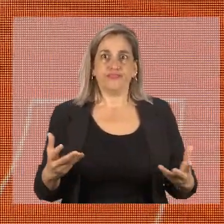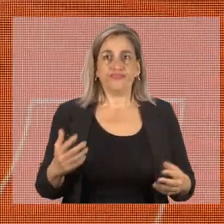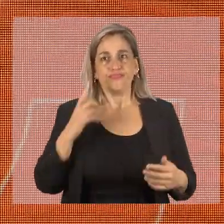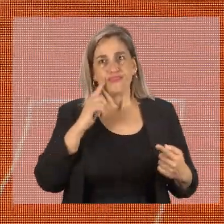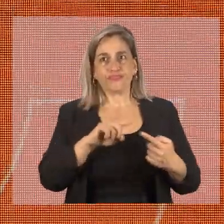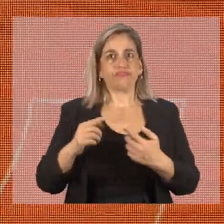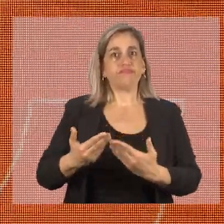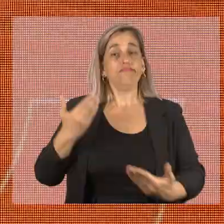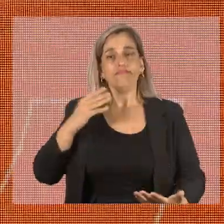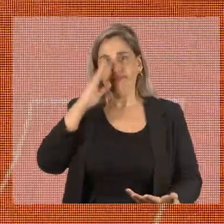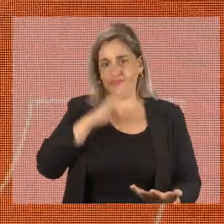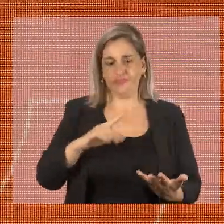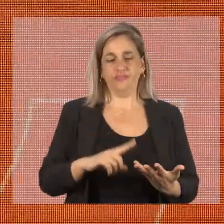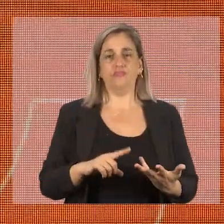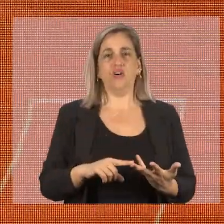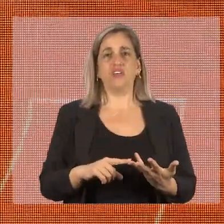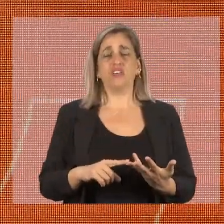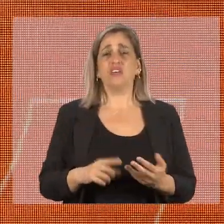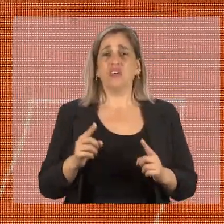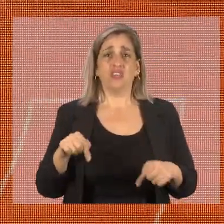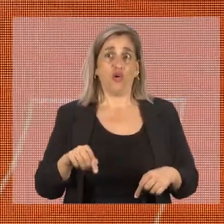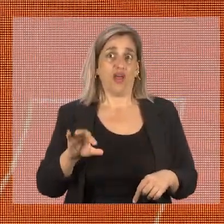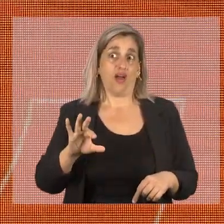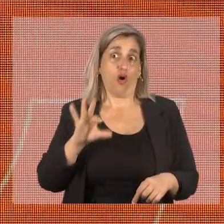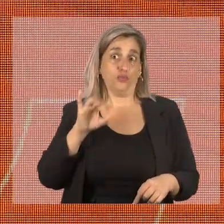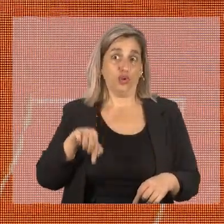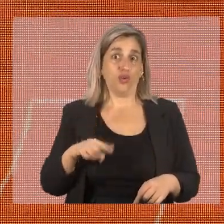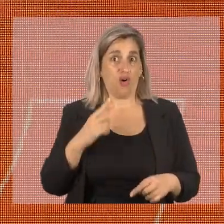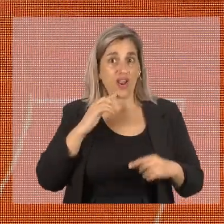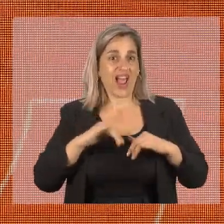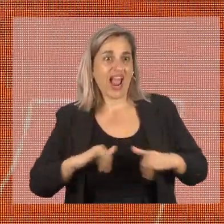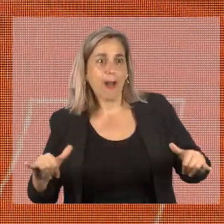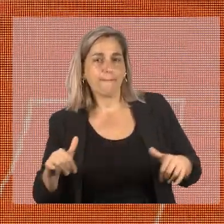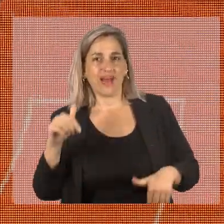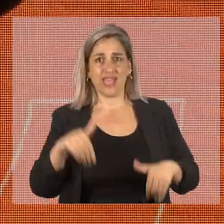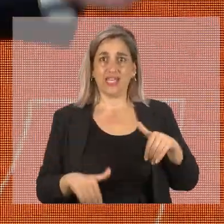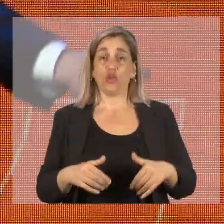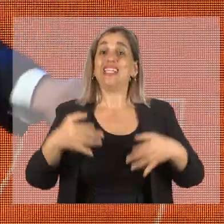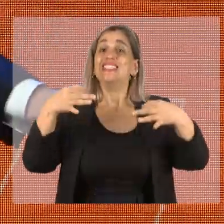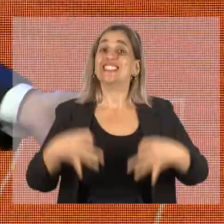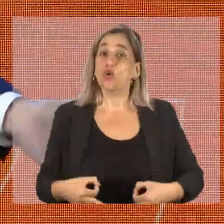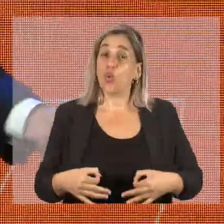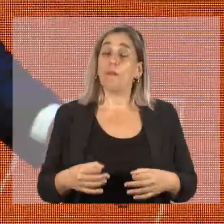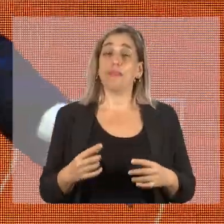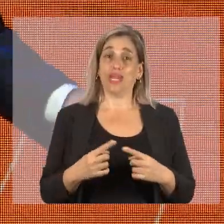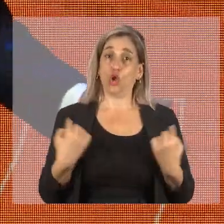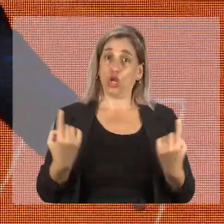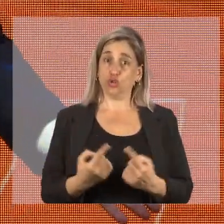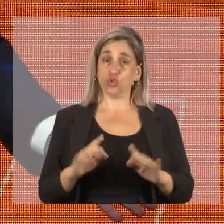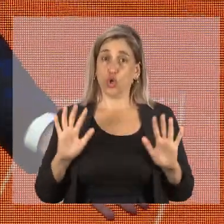y se puso de acuerdo en aquel momento con Brasil. Y esta opción, en la campaña electoral, si es que se cumple lo que